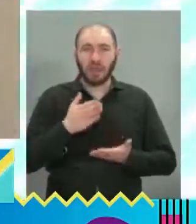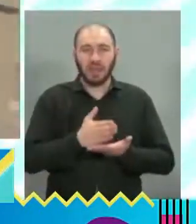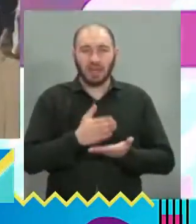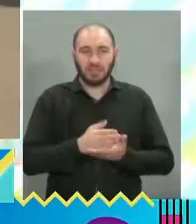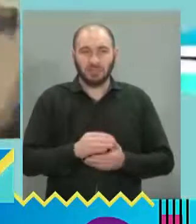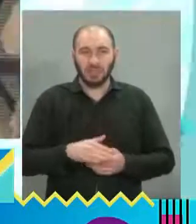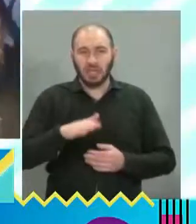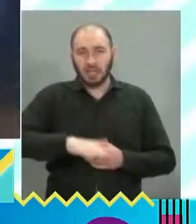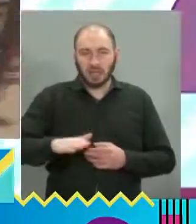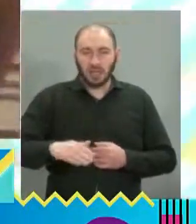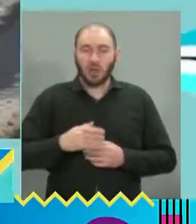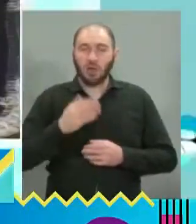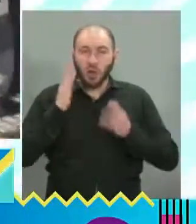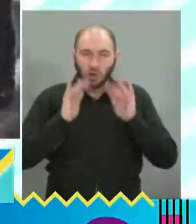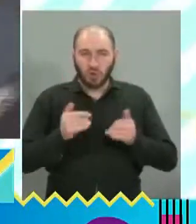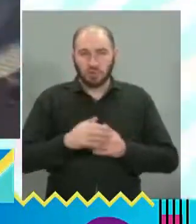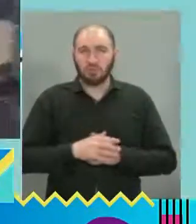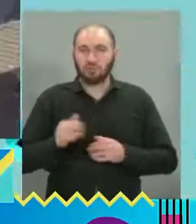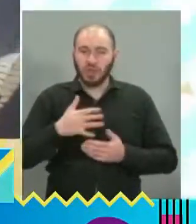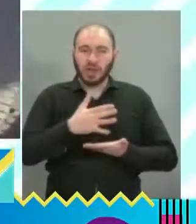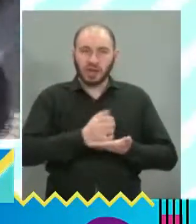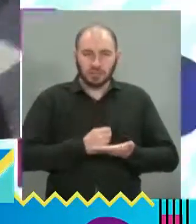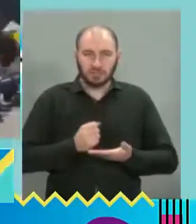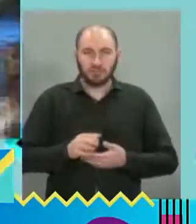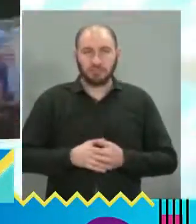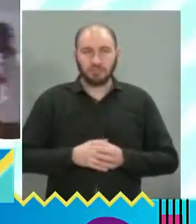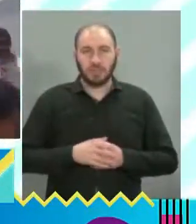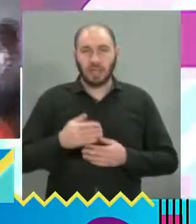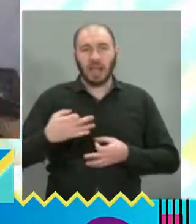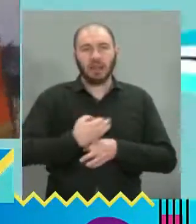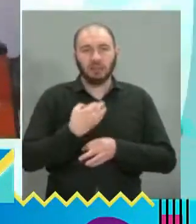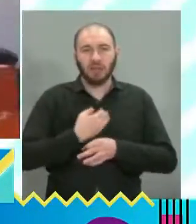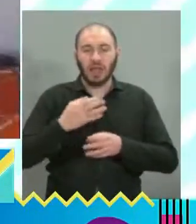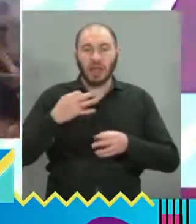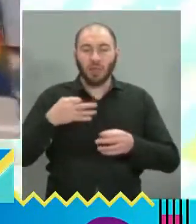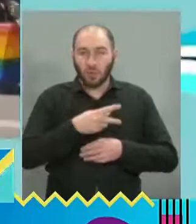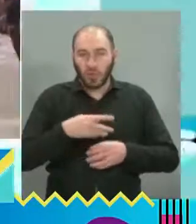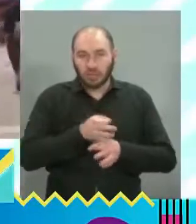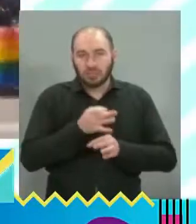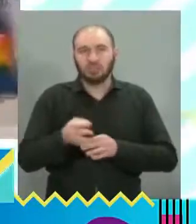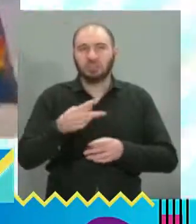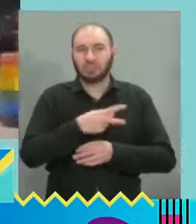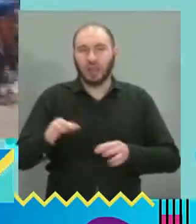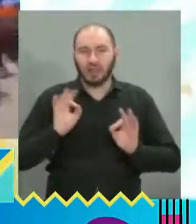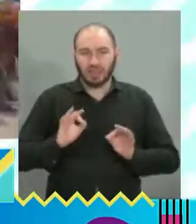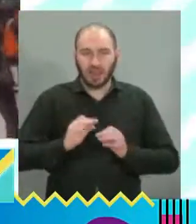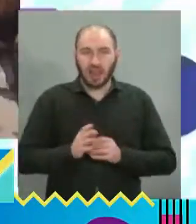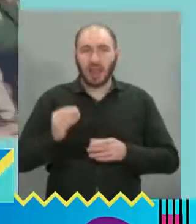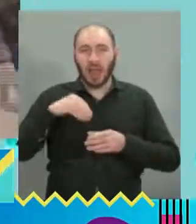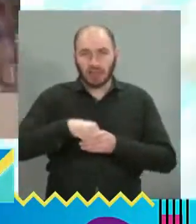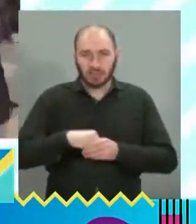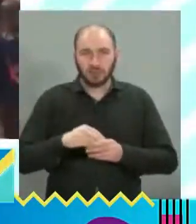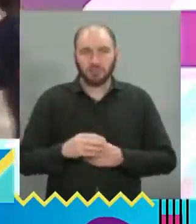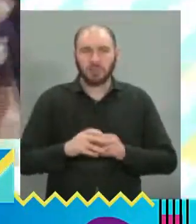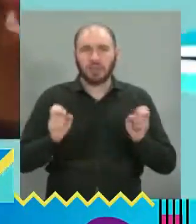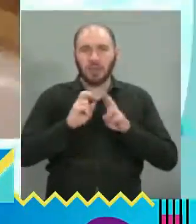derecho de la niña, del niño y del adolescente a recibir esa educación sexual integral, que se incluye, por supuesto,